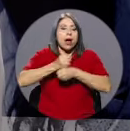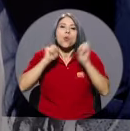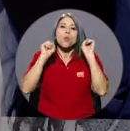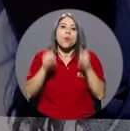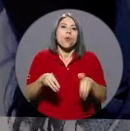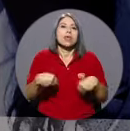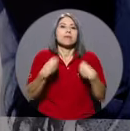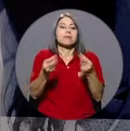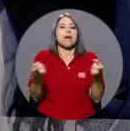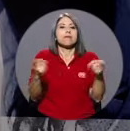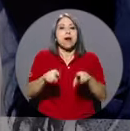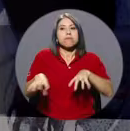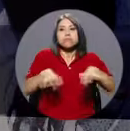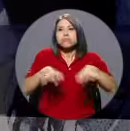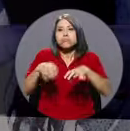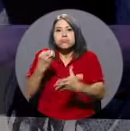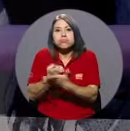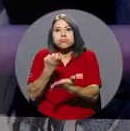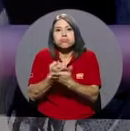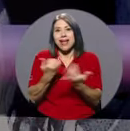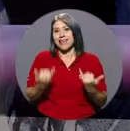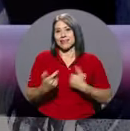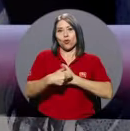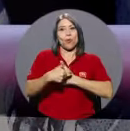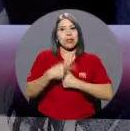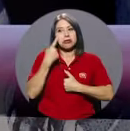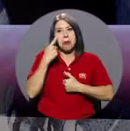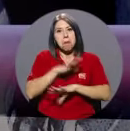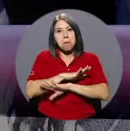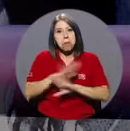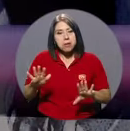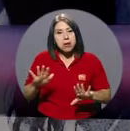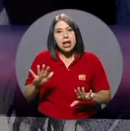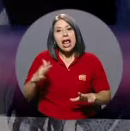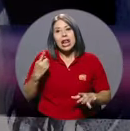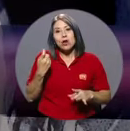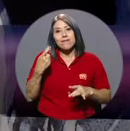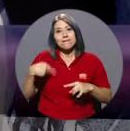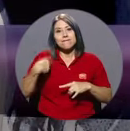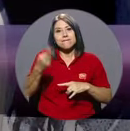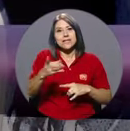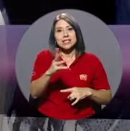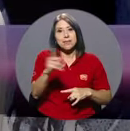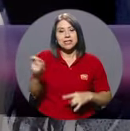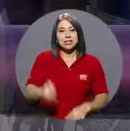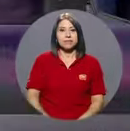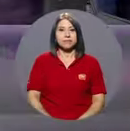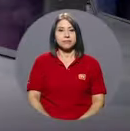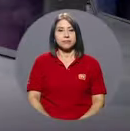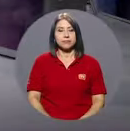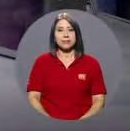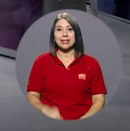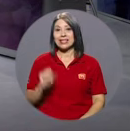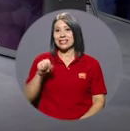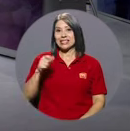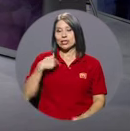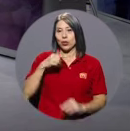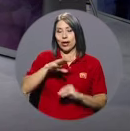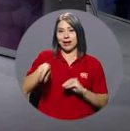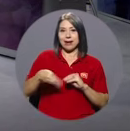obviamente un dinamismo que en estos momentos no lo tenemos vislumbrado, por lo menos a lo que queda del semestre. Uh-huh. Sí, yo le